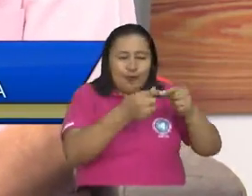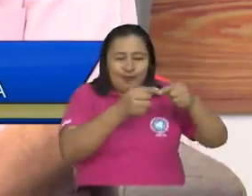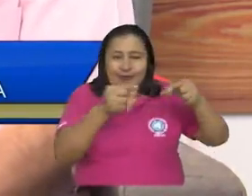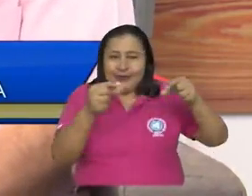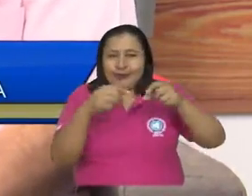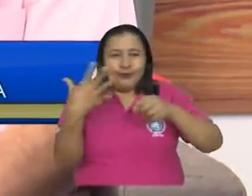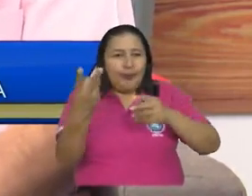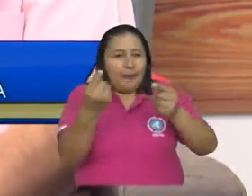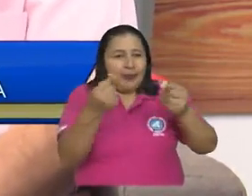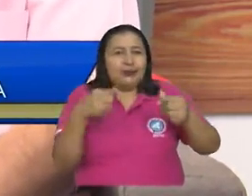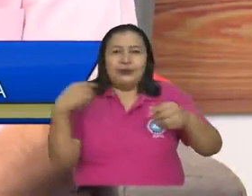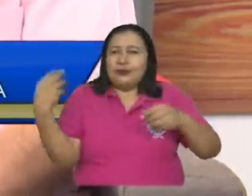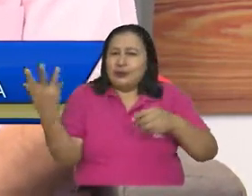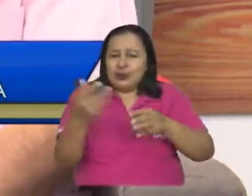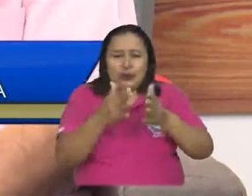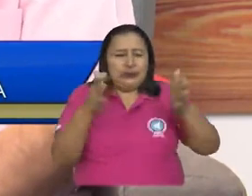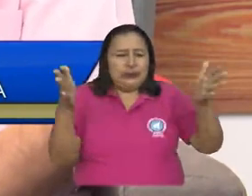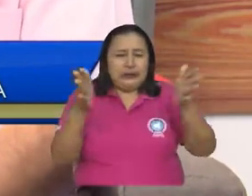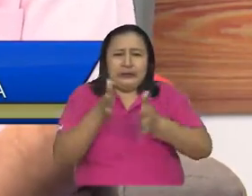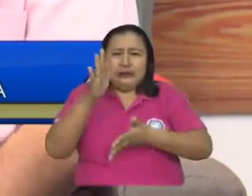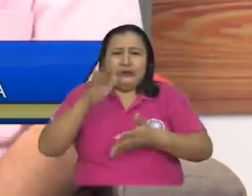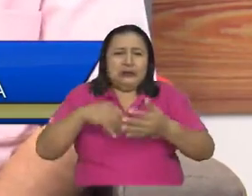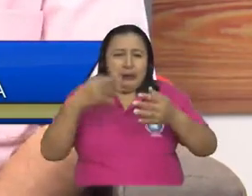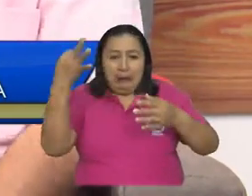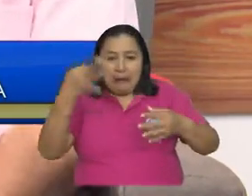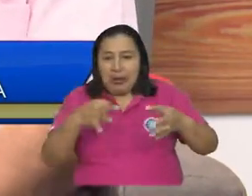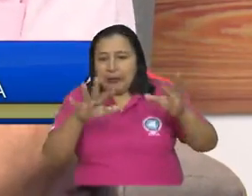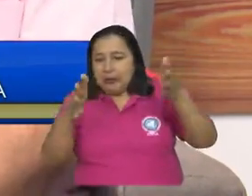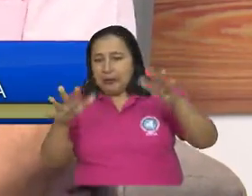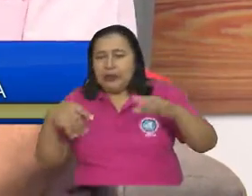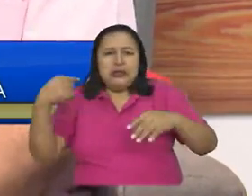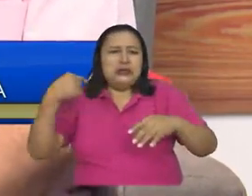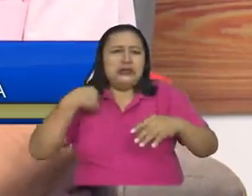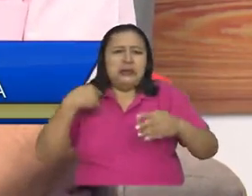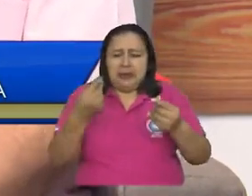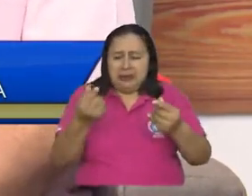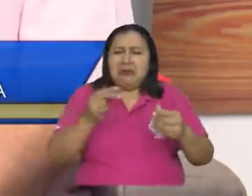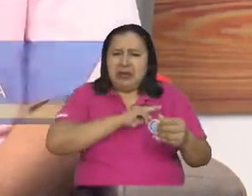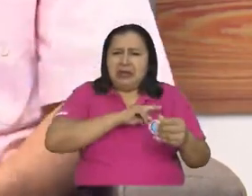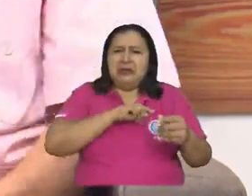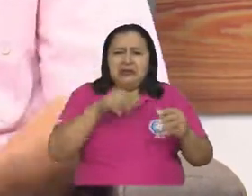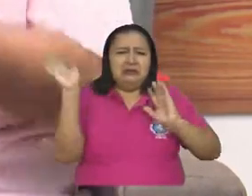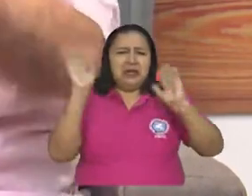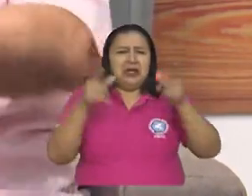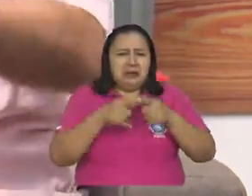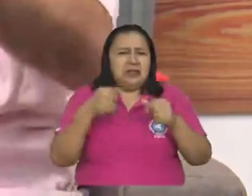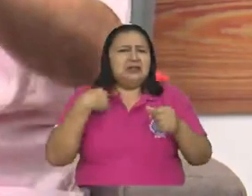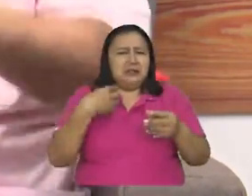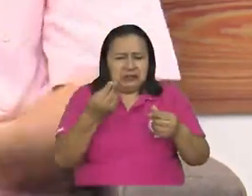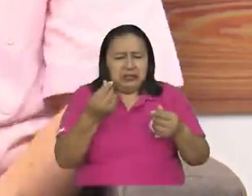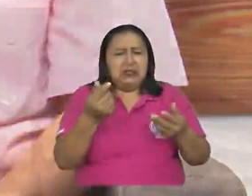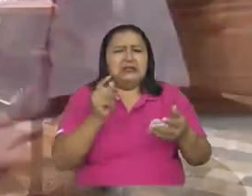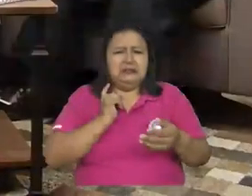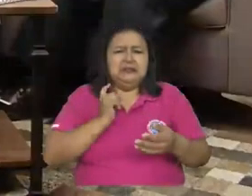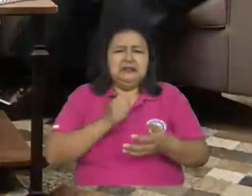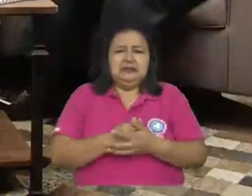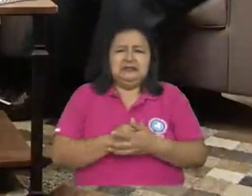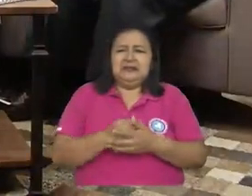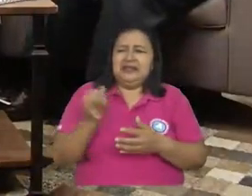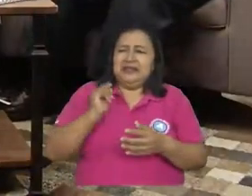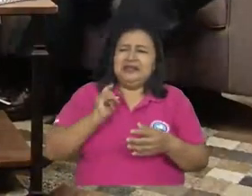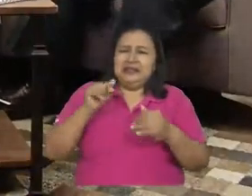los precios, de todos los tamaños y de todas las calidades. Ahí siempre te alcanza. En los mercados de Managua siempre te alcanza. Y si ahí te